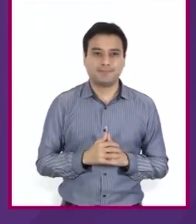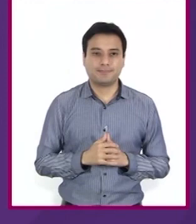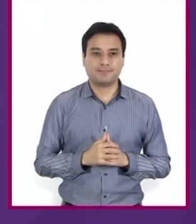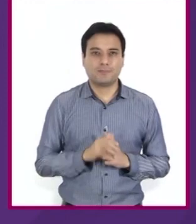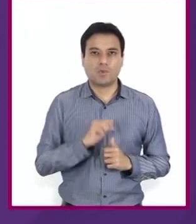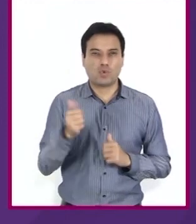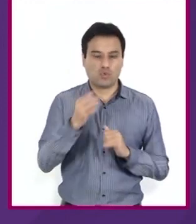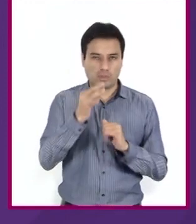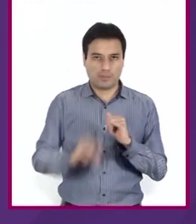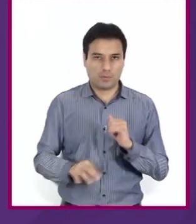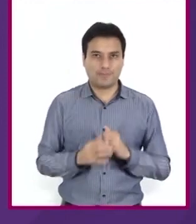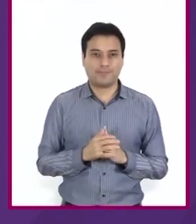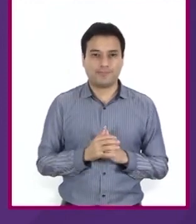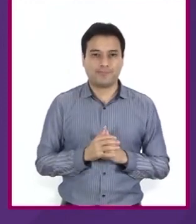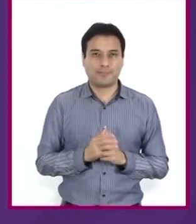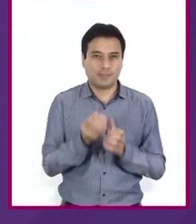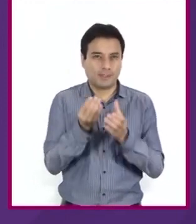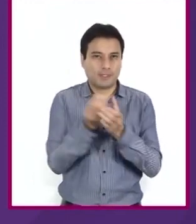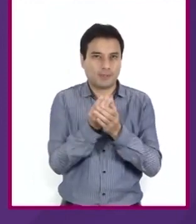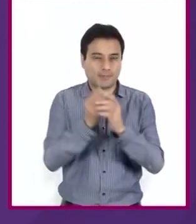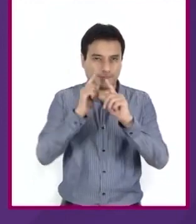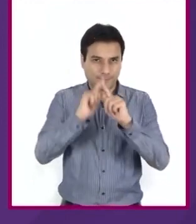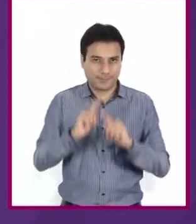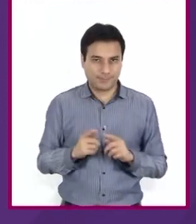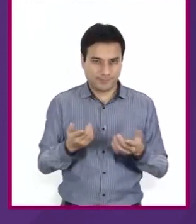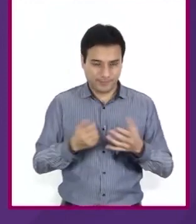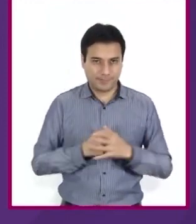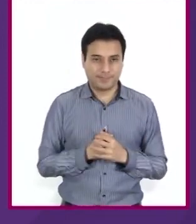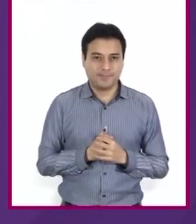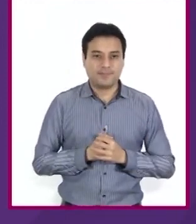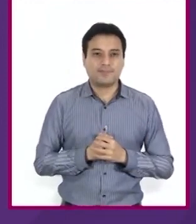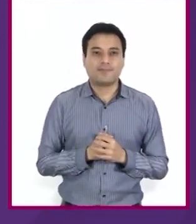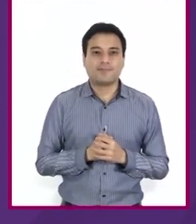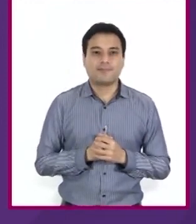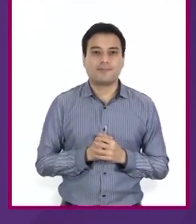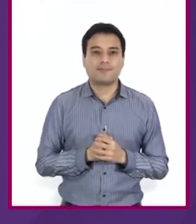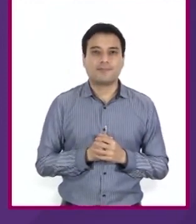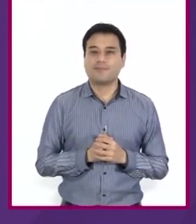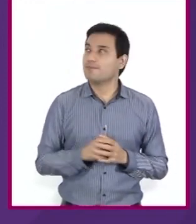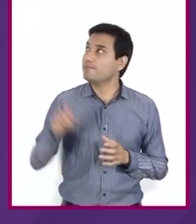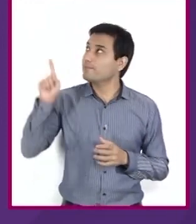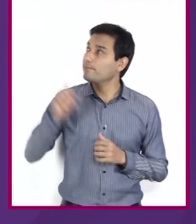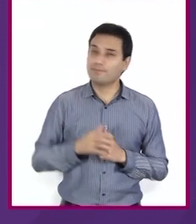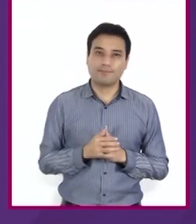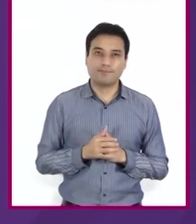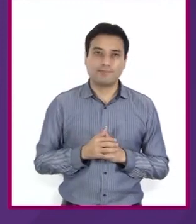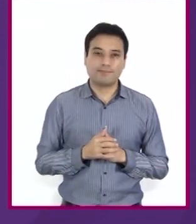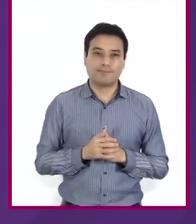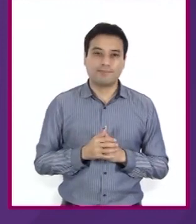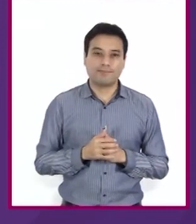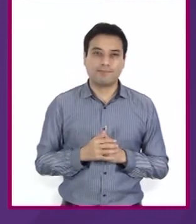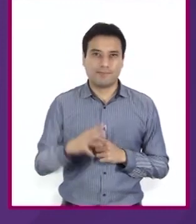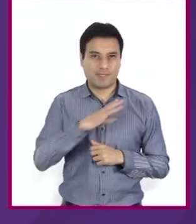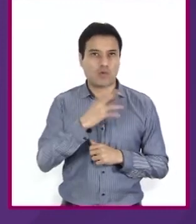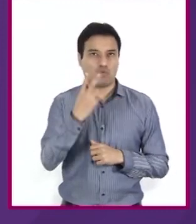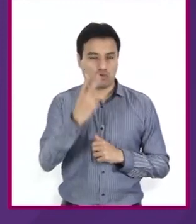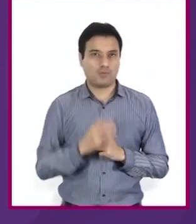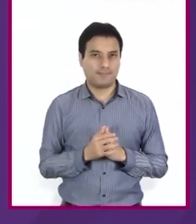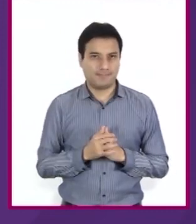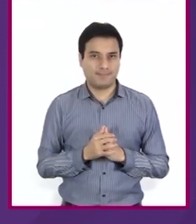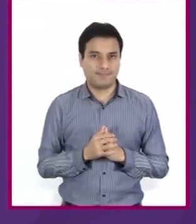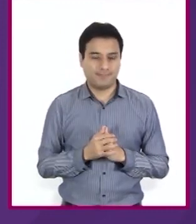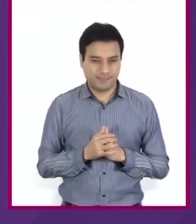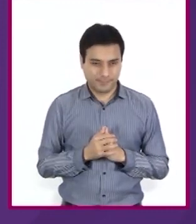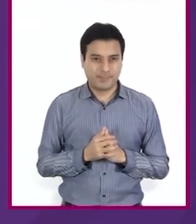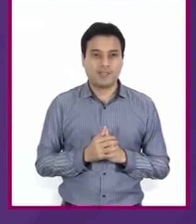último, la clasificación. Se clasifican en monosacáridos, glucosa y fructosa,